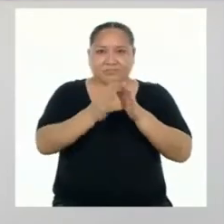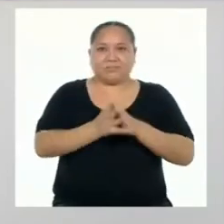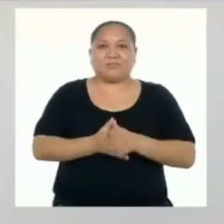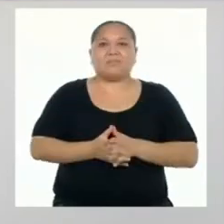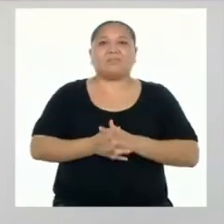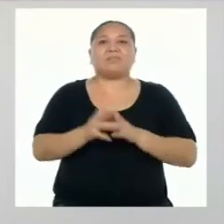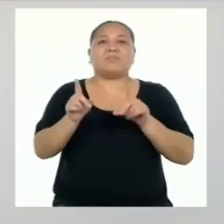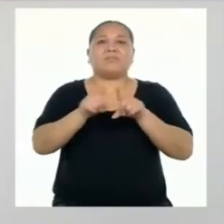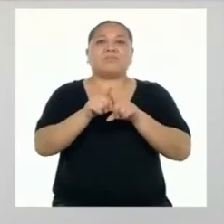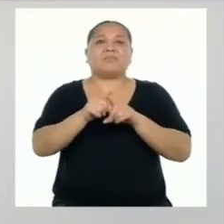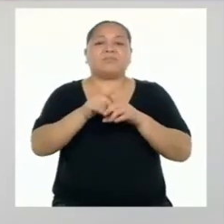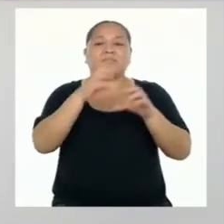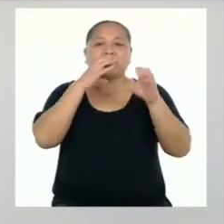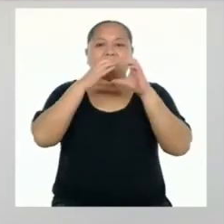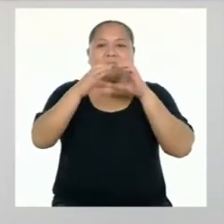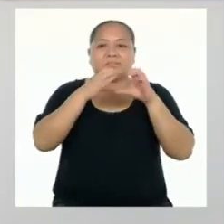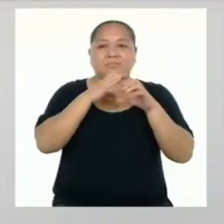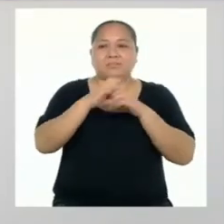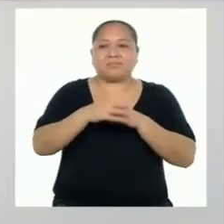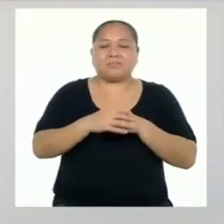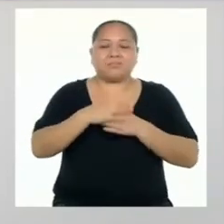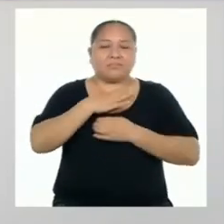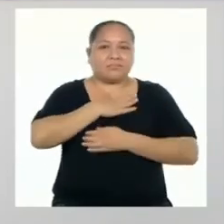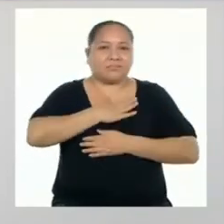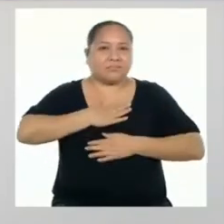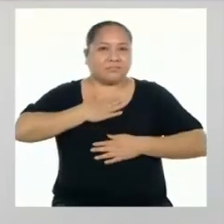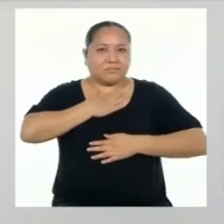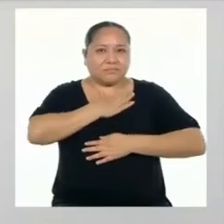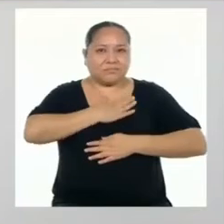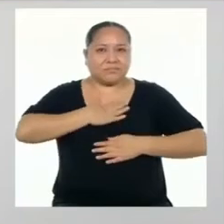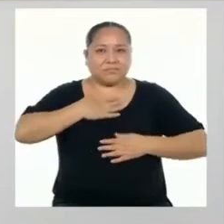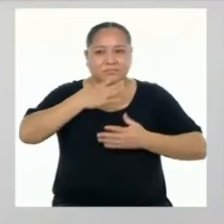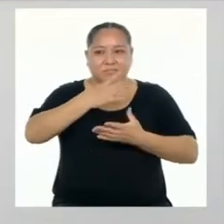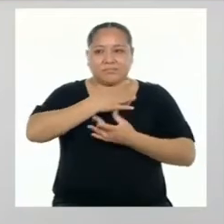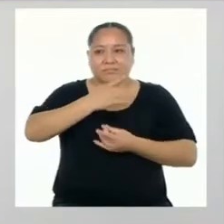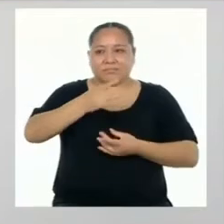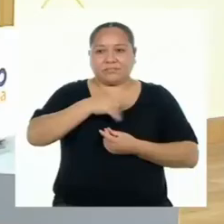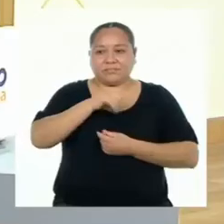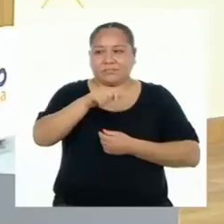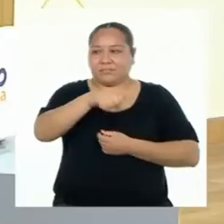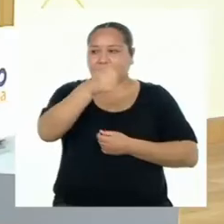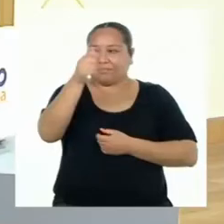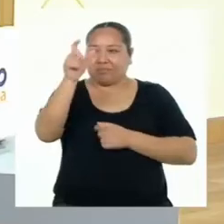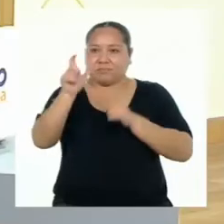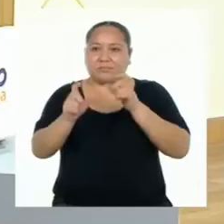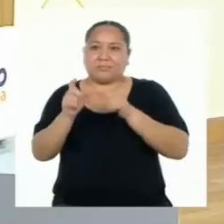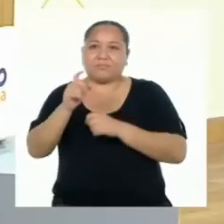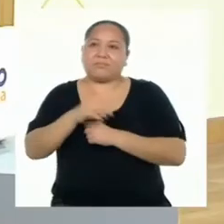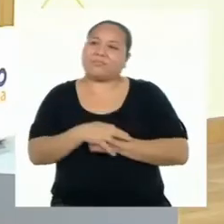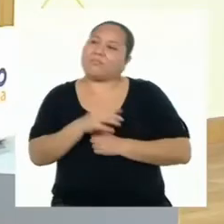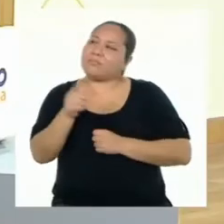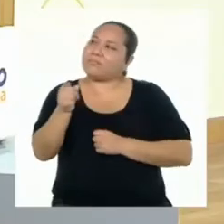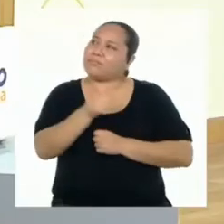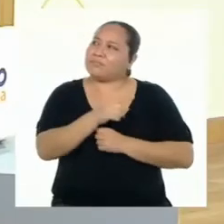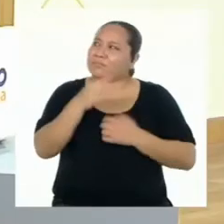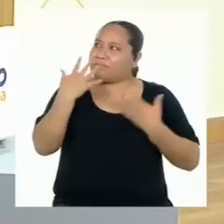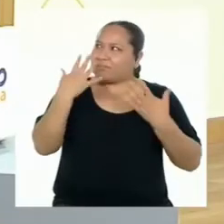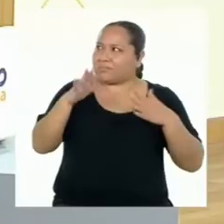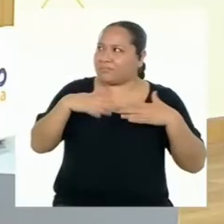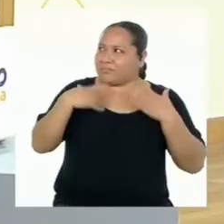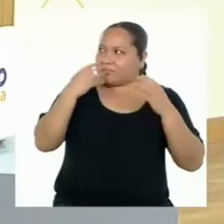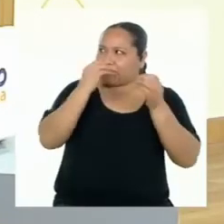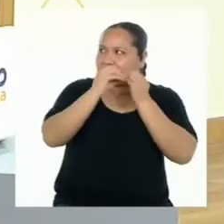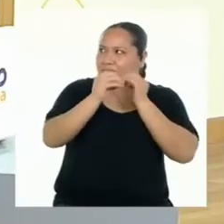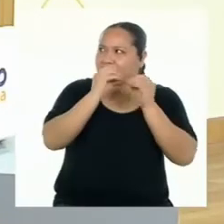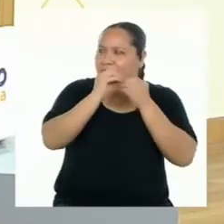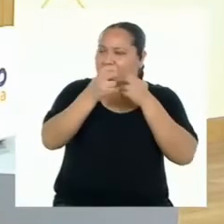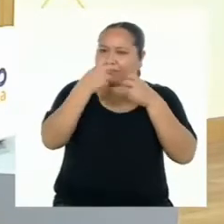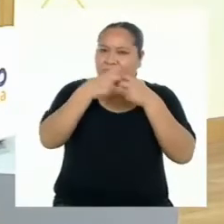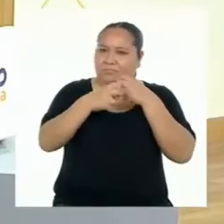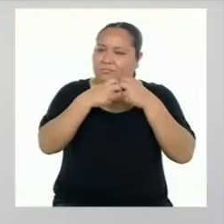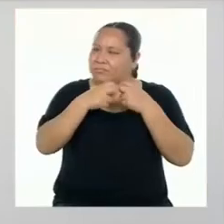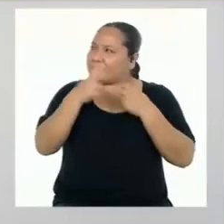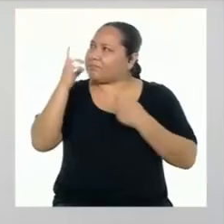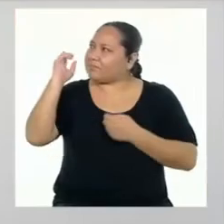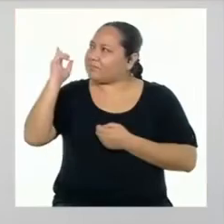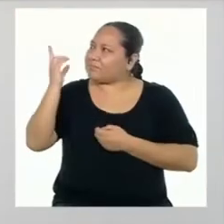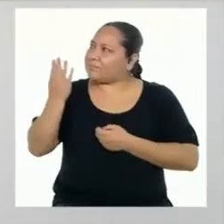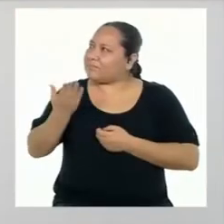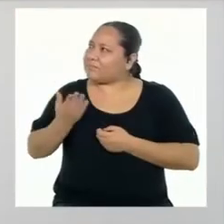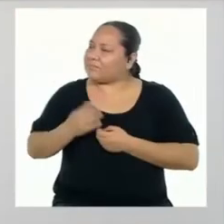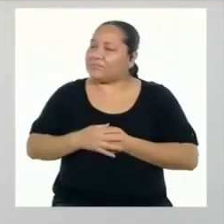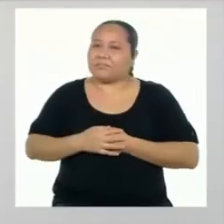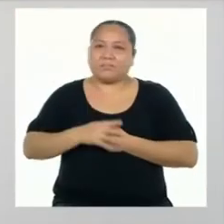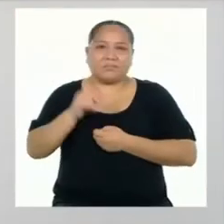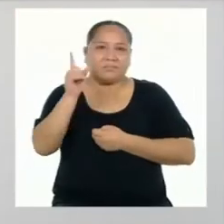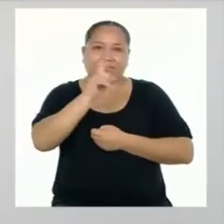y comunicarnos de manera amable, con interés por el otro. ¿Y con esto ya podemos resolver los conflictos, profesora?